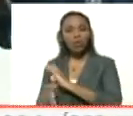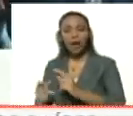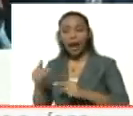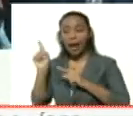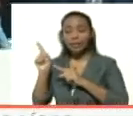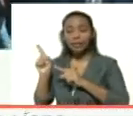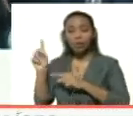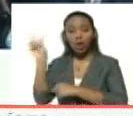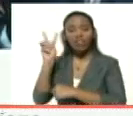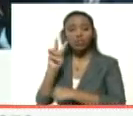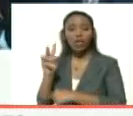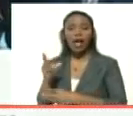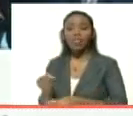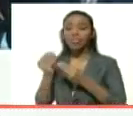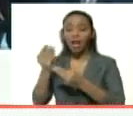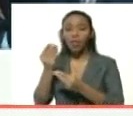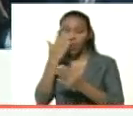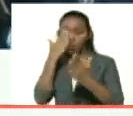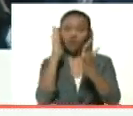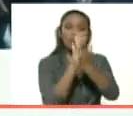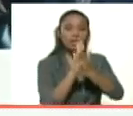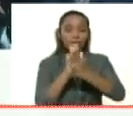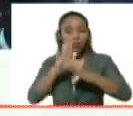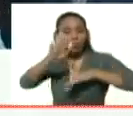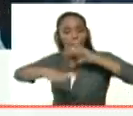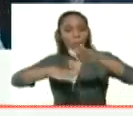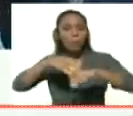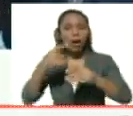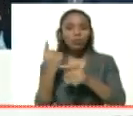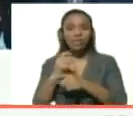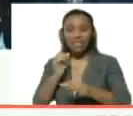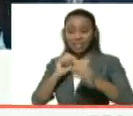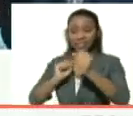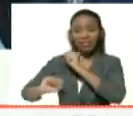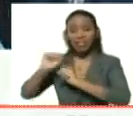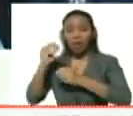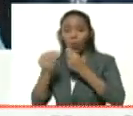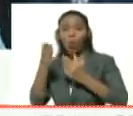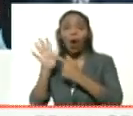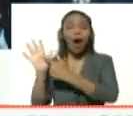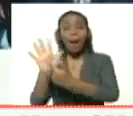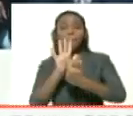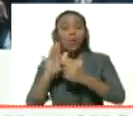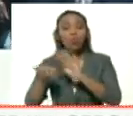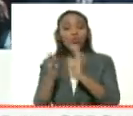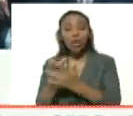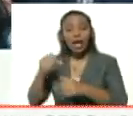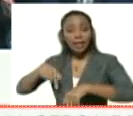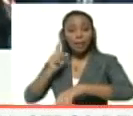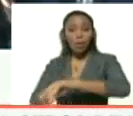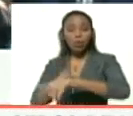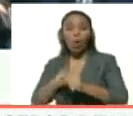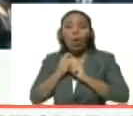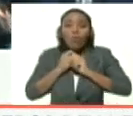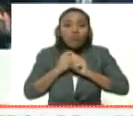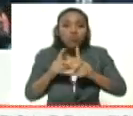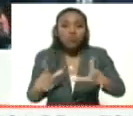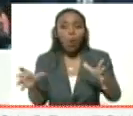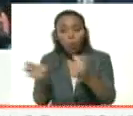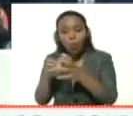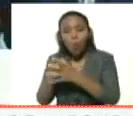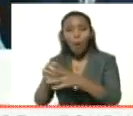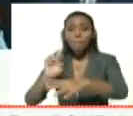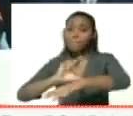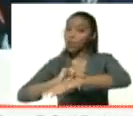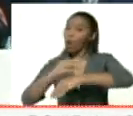con una Venezuela que ha dado un paso al frente, siendo vanguardia y ejemplo en el mundo, y que en este momento mantiene desplegadas brigadas